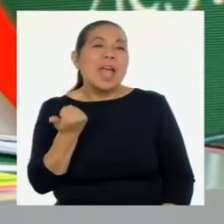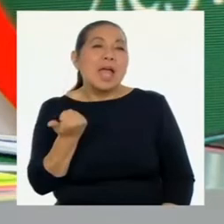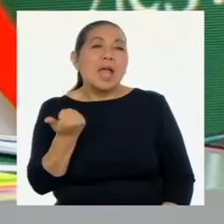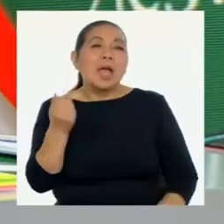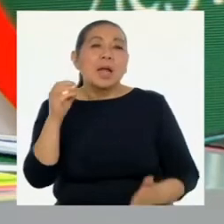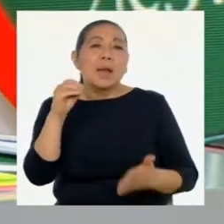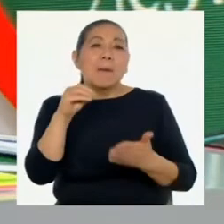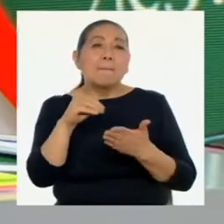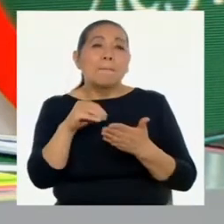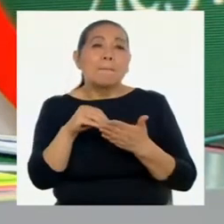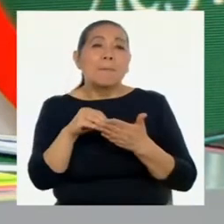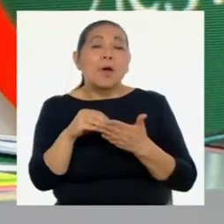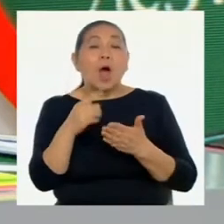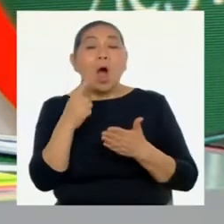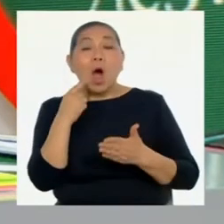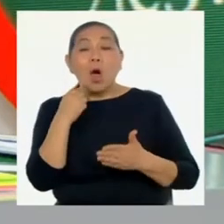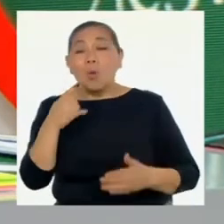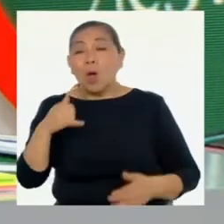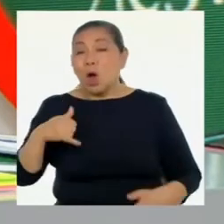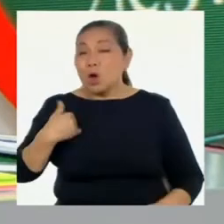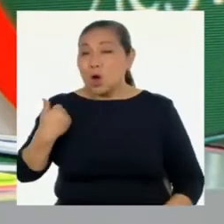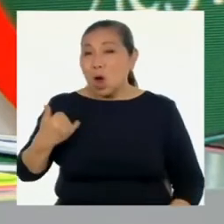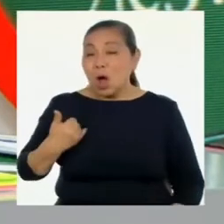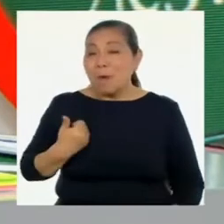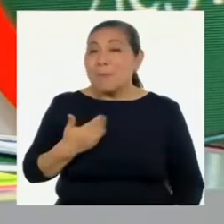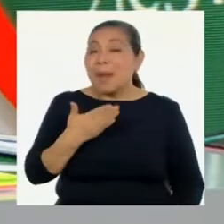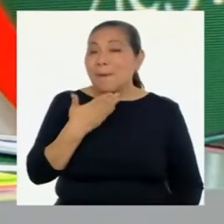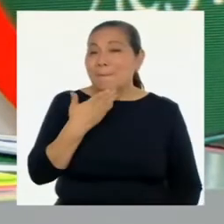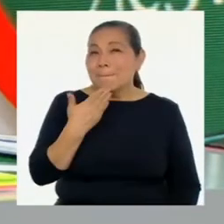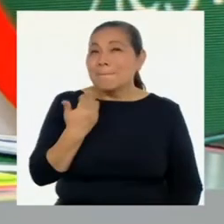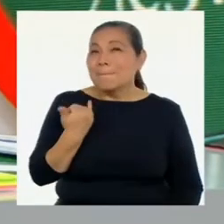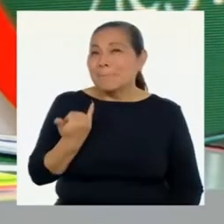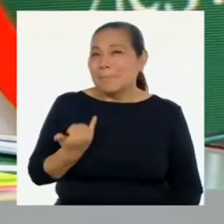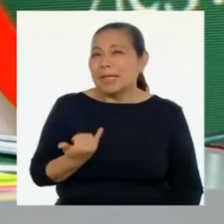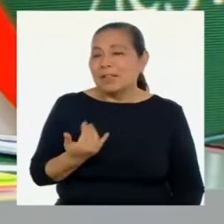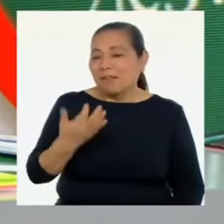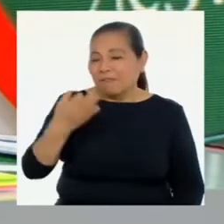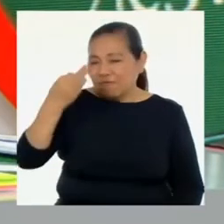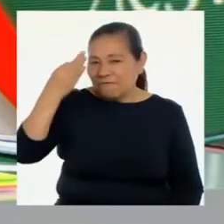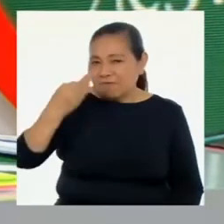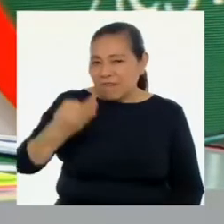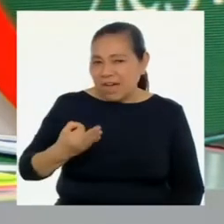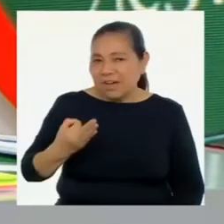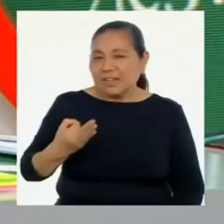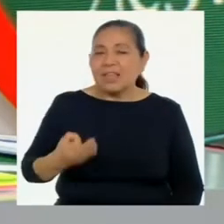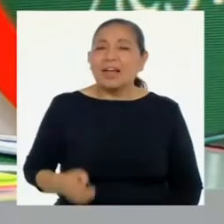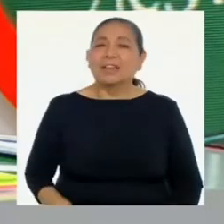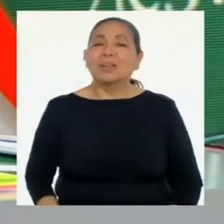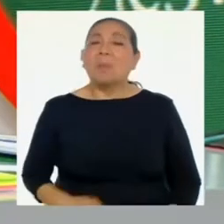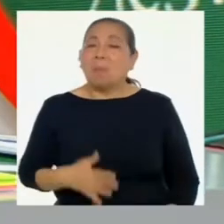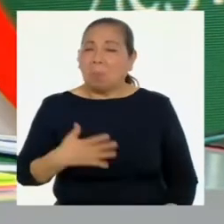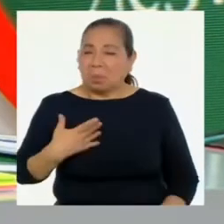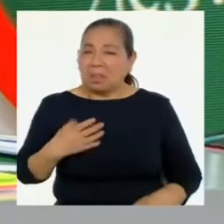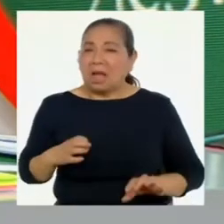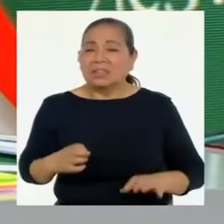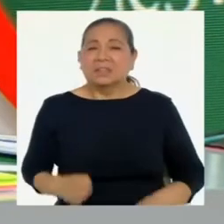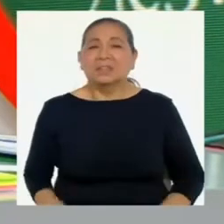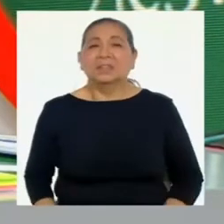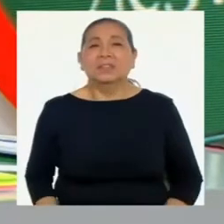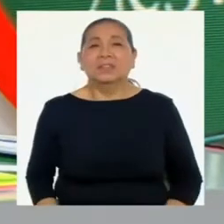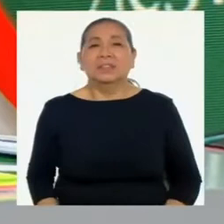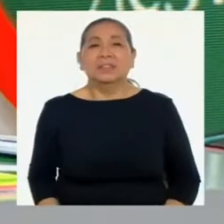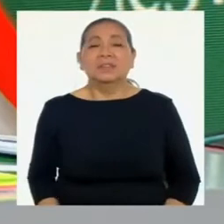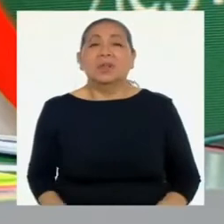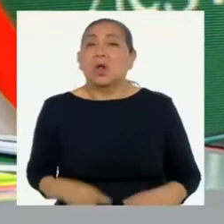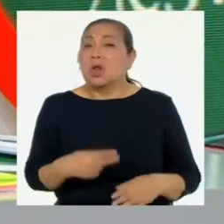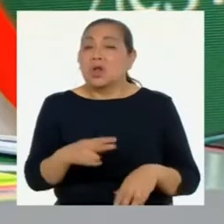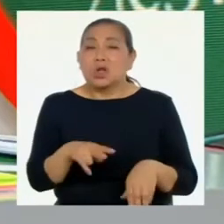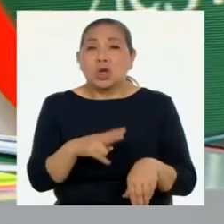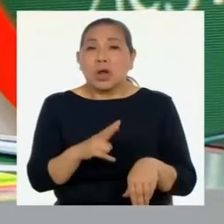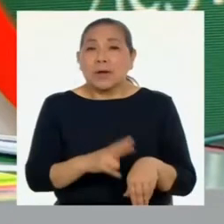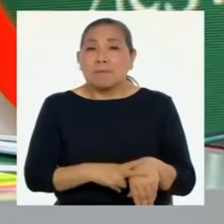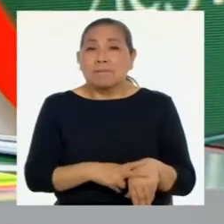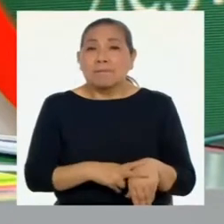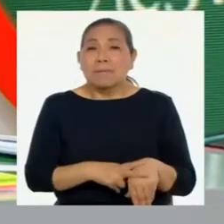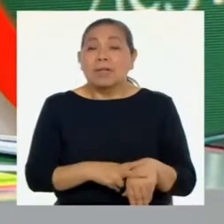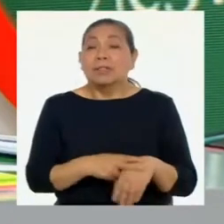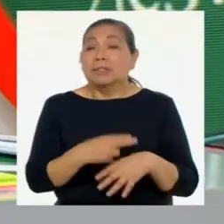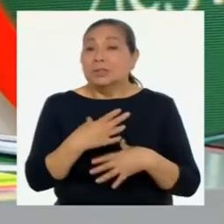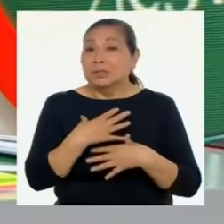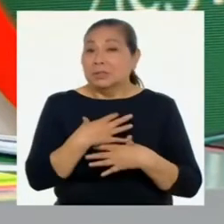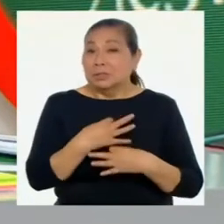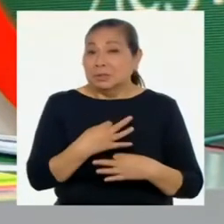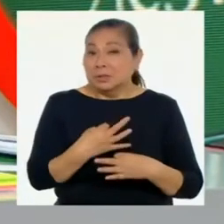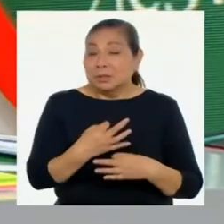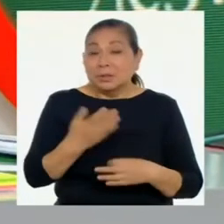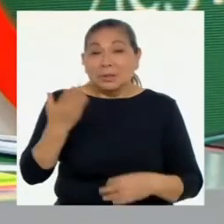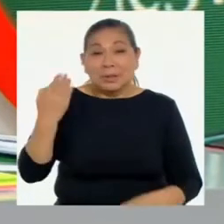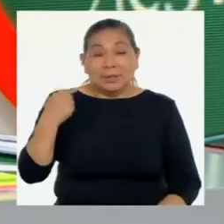una acción concreta para las y los adolescentes, esta tendría que ser realista y realizable, además de algo cotidiano. Y gracias a la